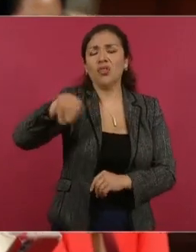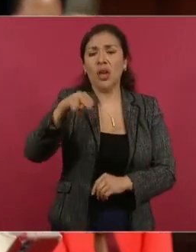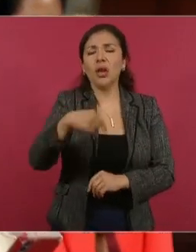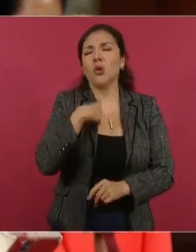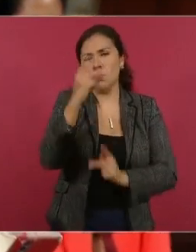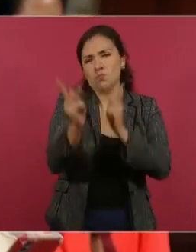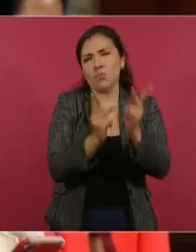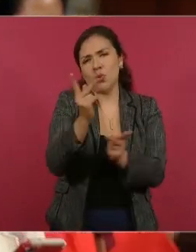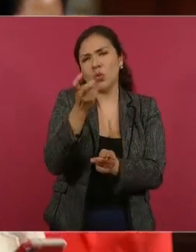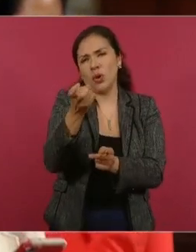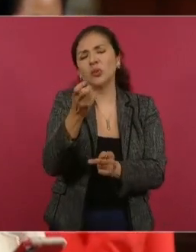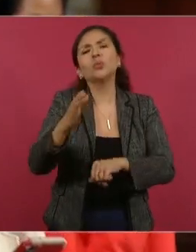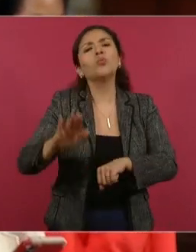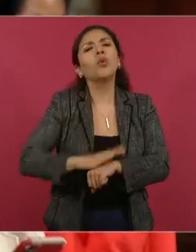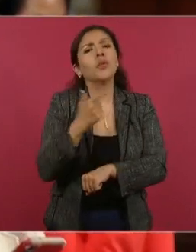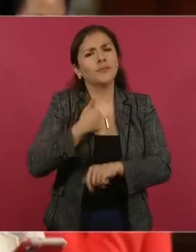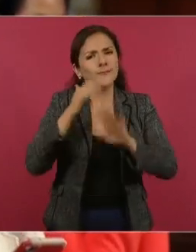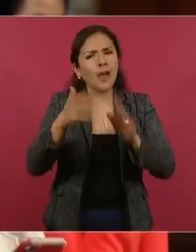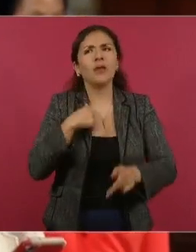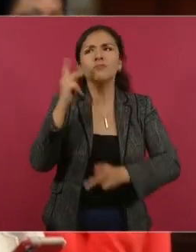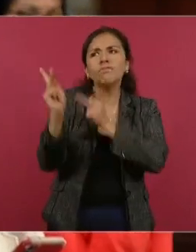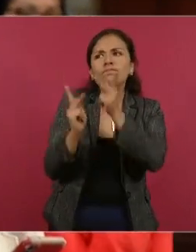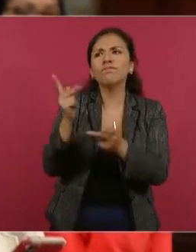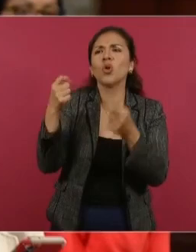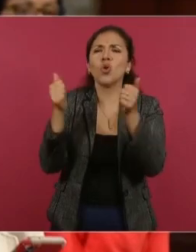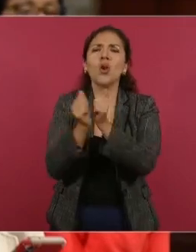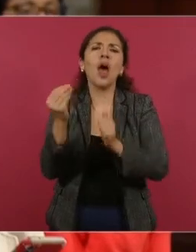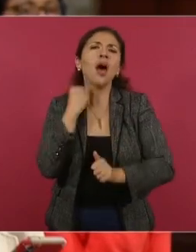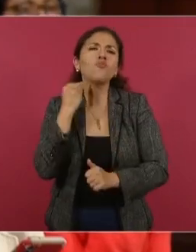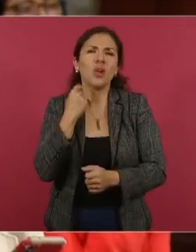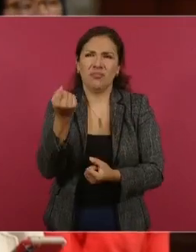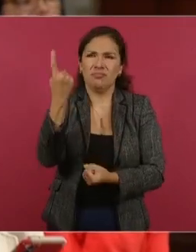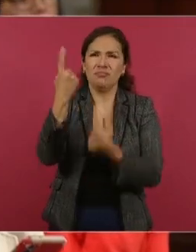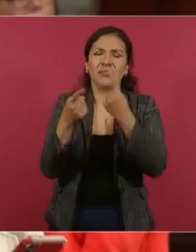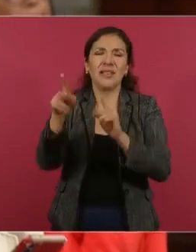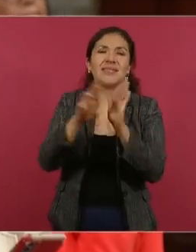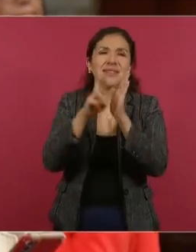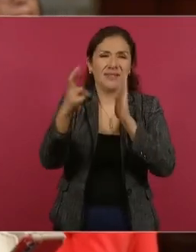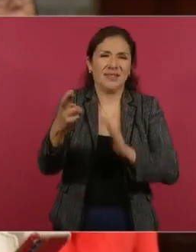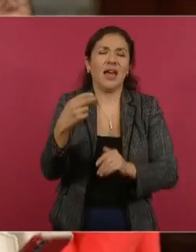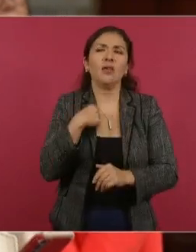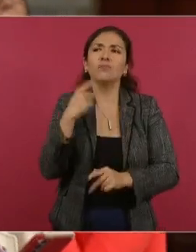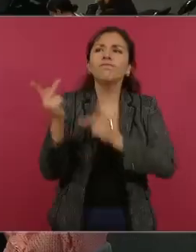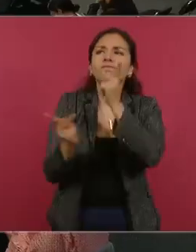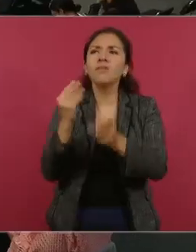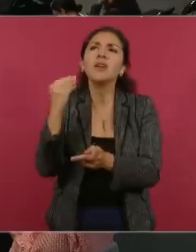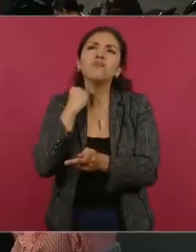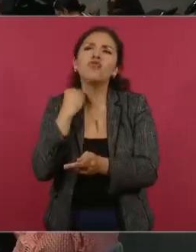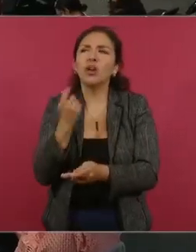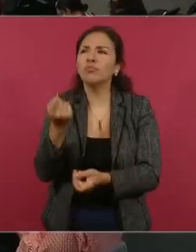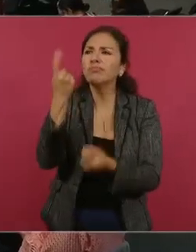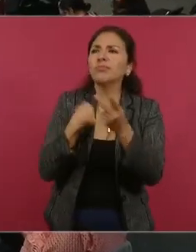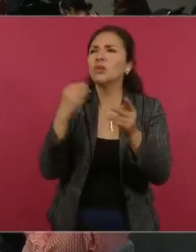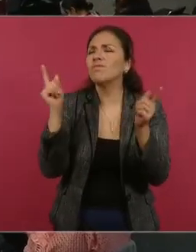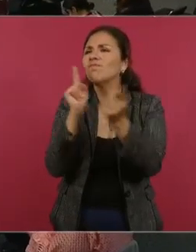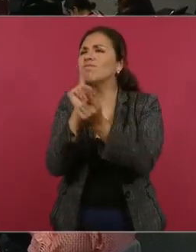al respecto, porque nosotros hemos estado consultando abogados, allá en la revista Contralínea hemos estado consultando